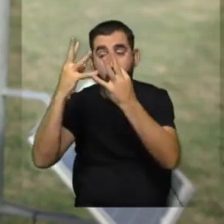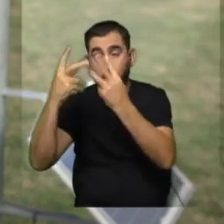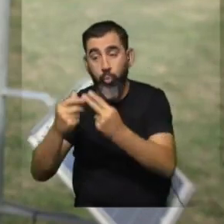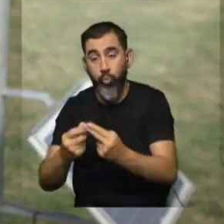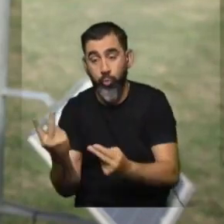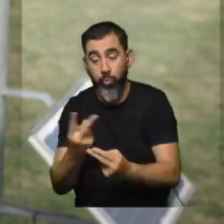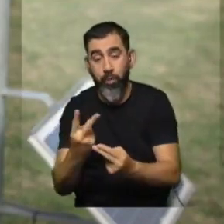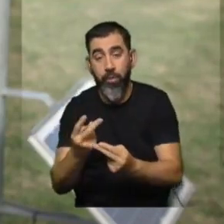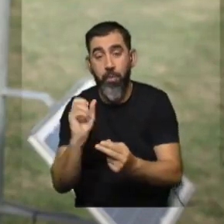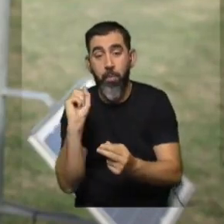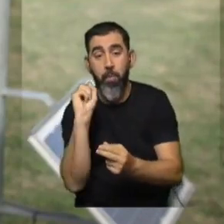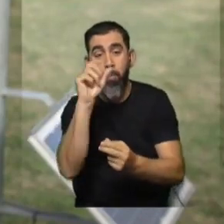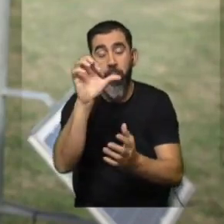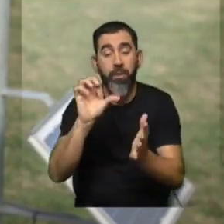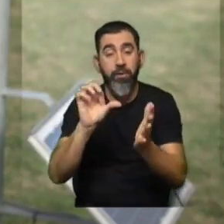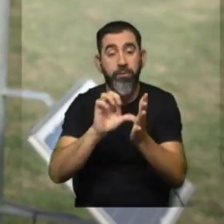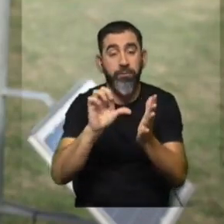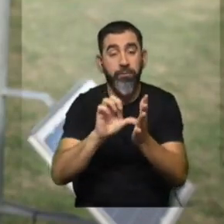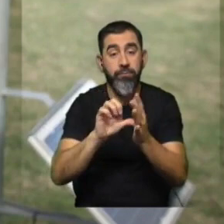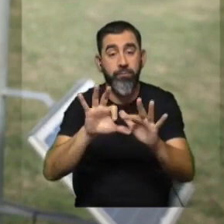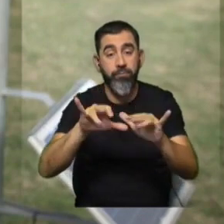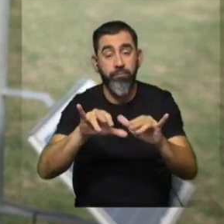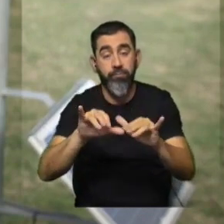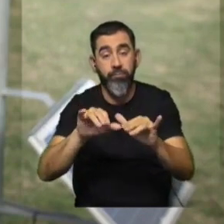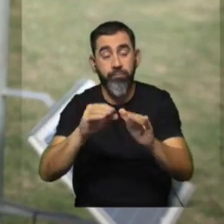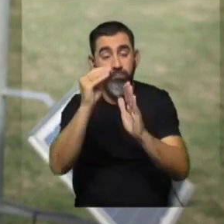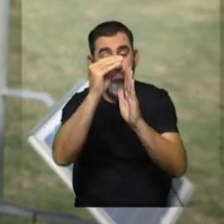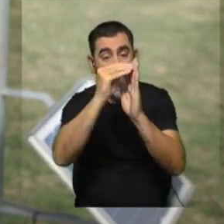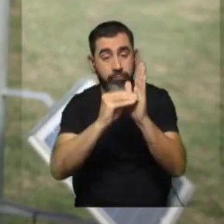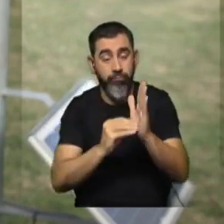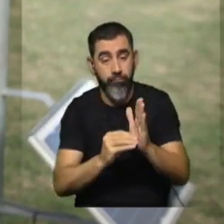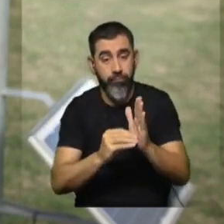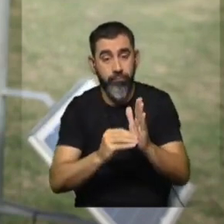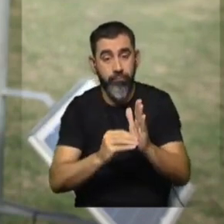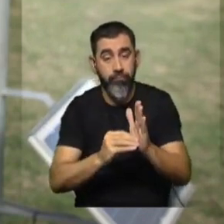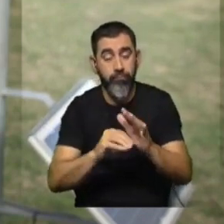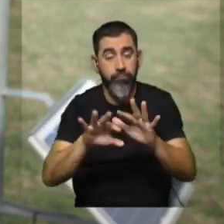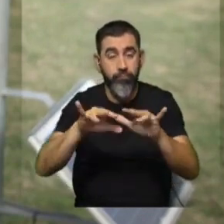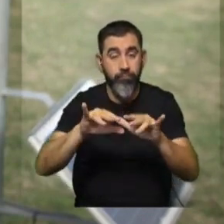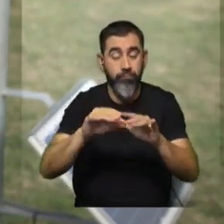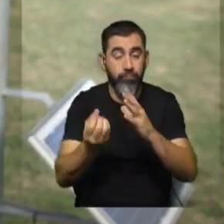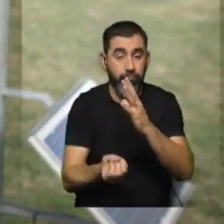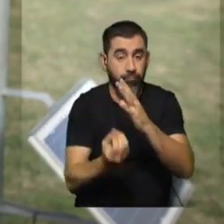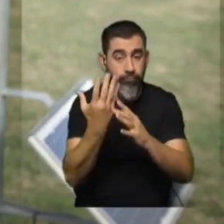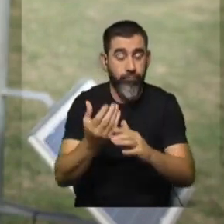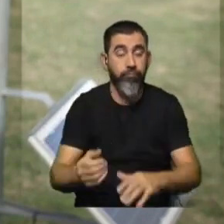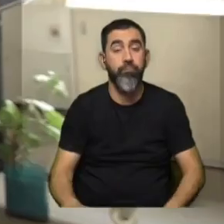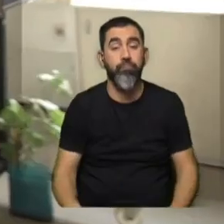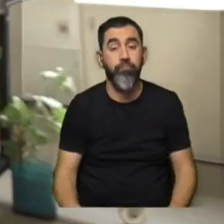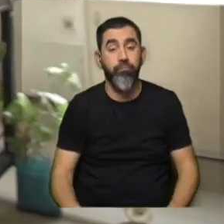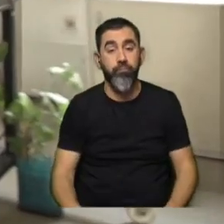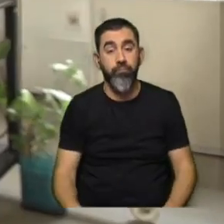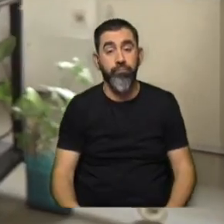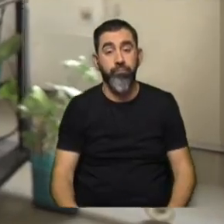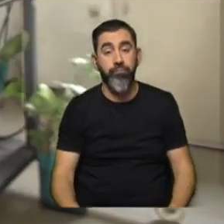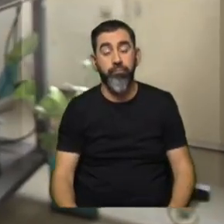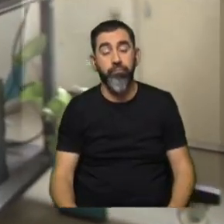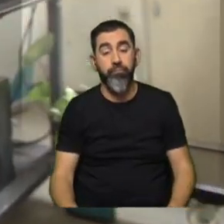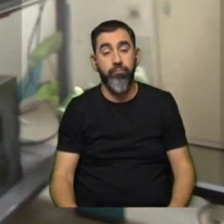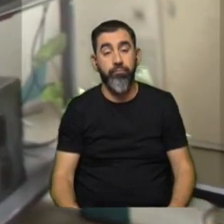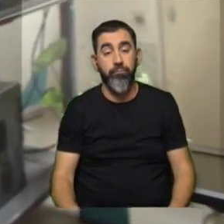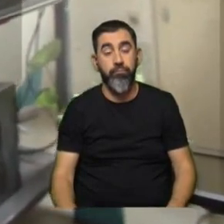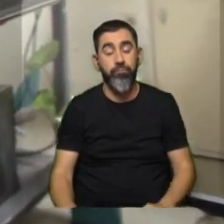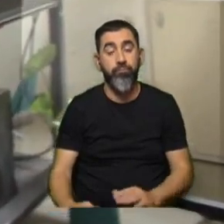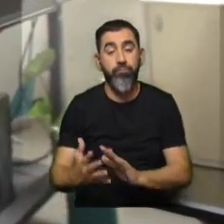he enviado un sistema a una base de datos, un software de Inumet, que lo distribuye